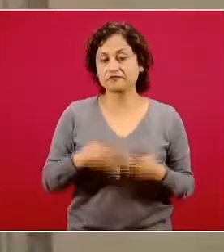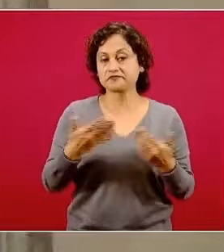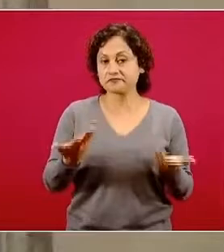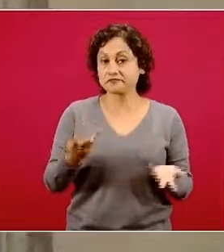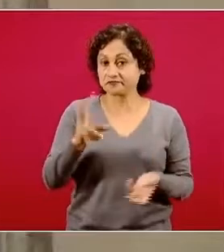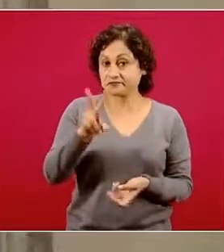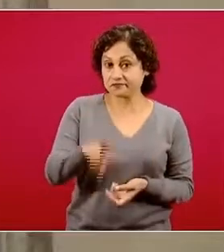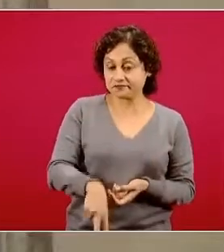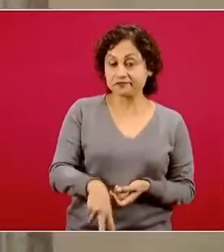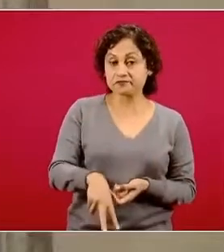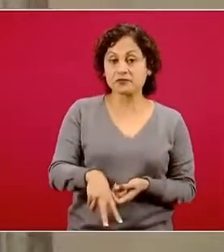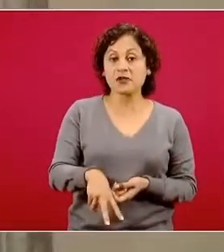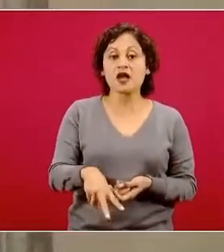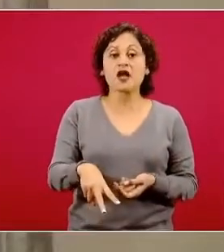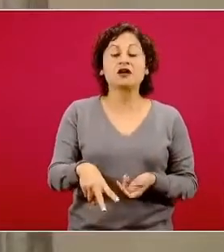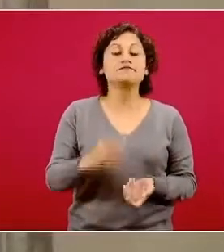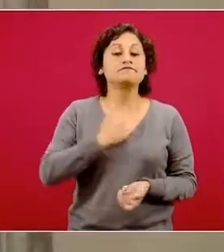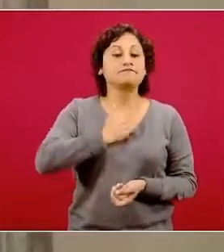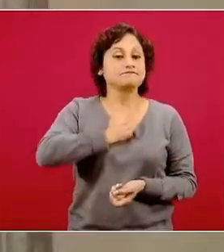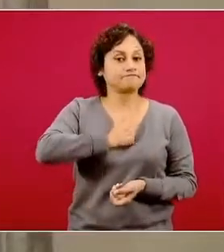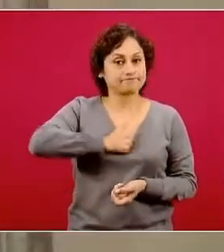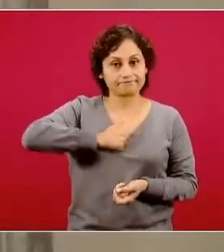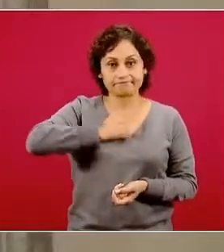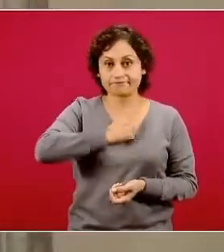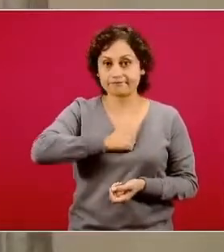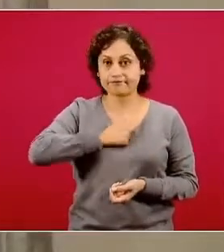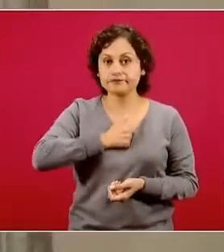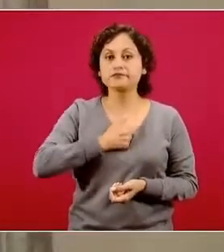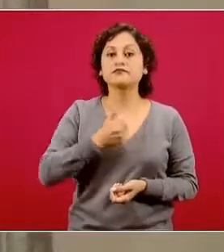lastimosamente hemos confirmado a un total de